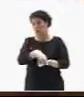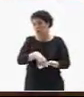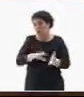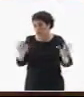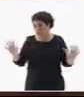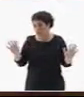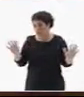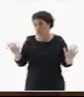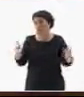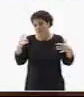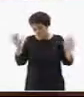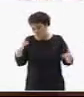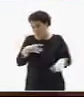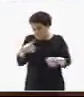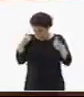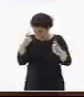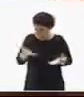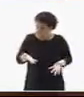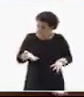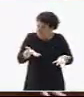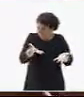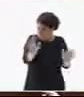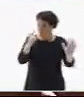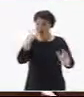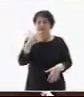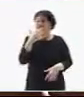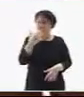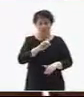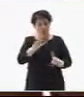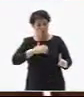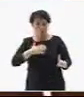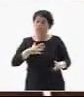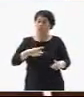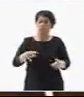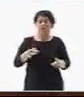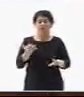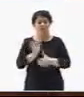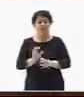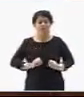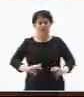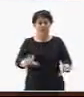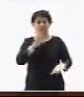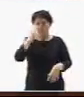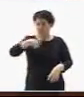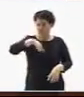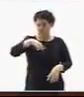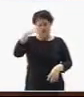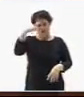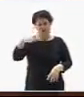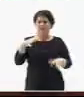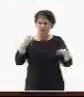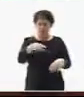atisbo de duda y si no, pues que presente su dimisión, que sabemos que tiene muchas ganas de montarse un chiringuito en